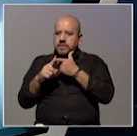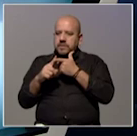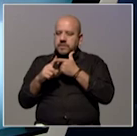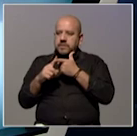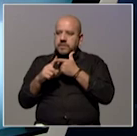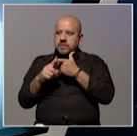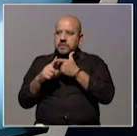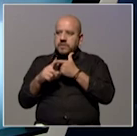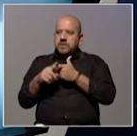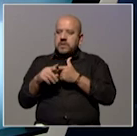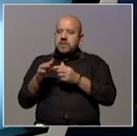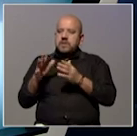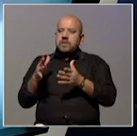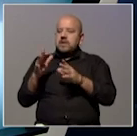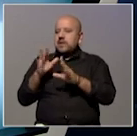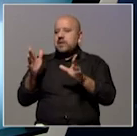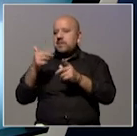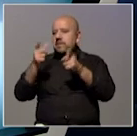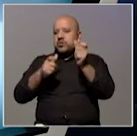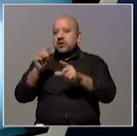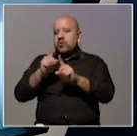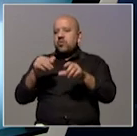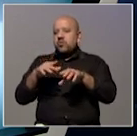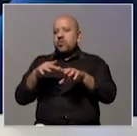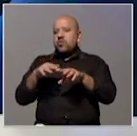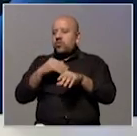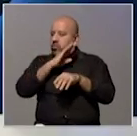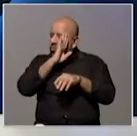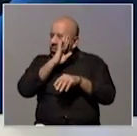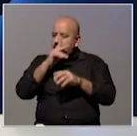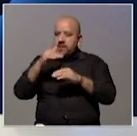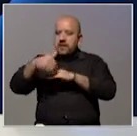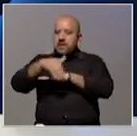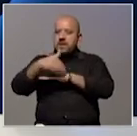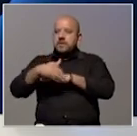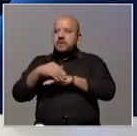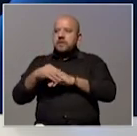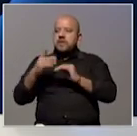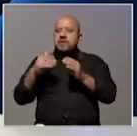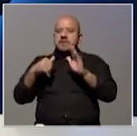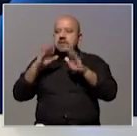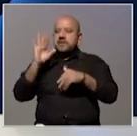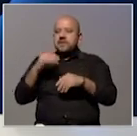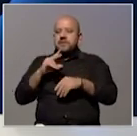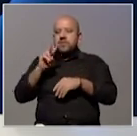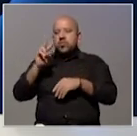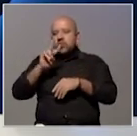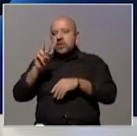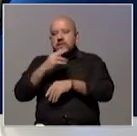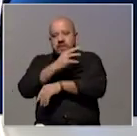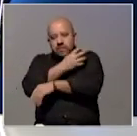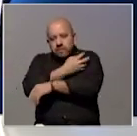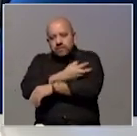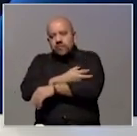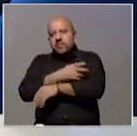no permitir que la gente duerma de día o de noche en la calle porque es el estado más vulnerable y no puede